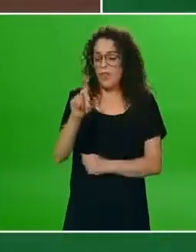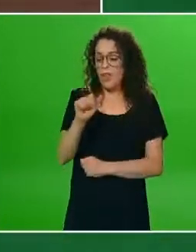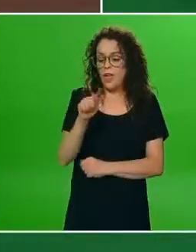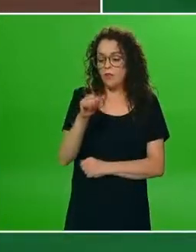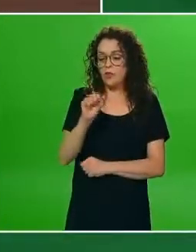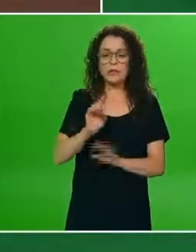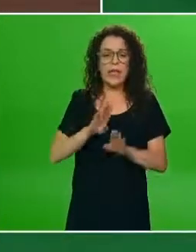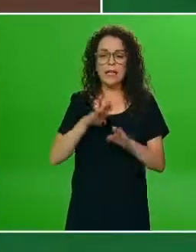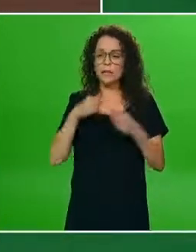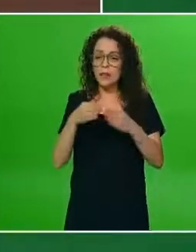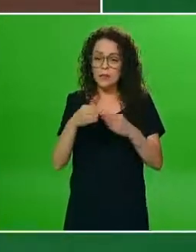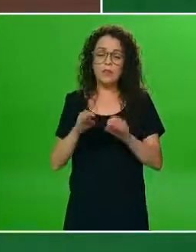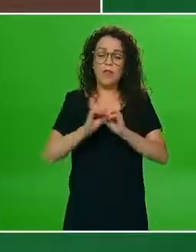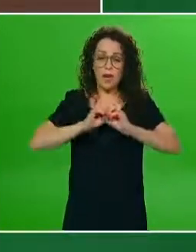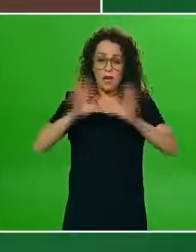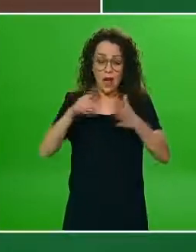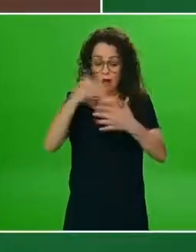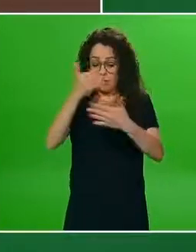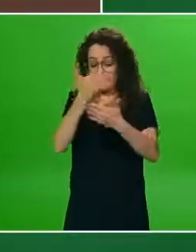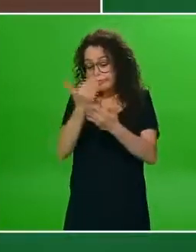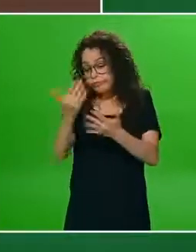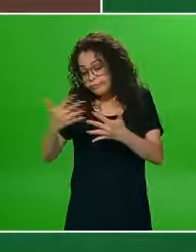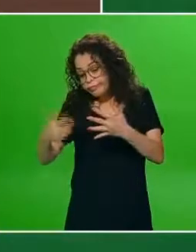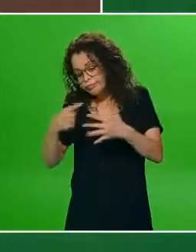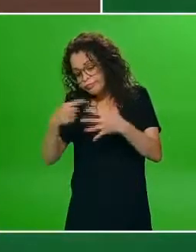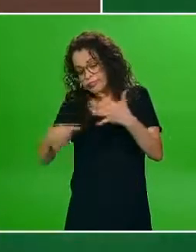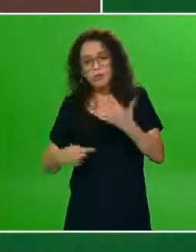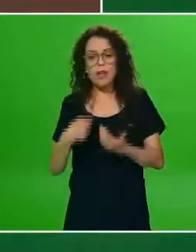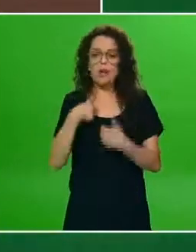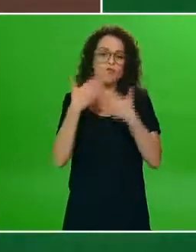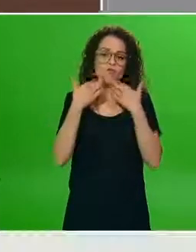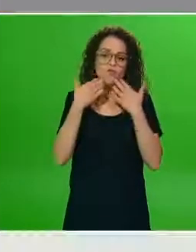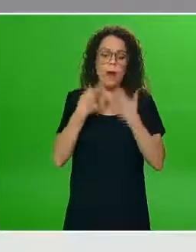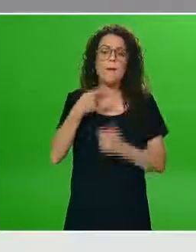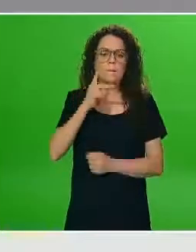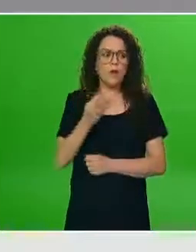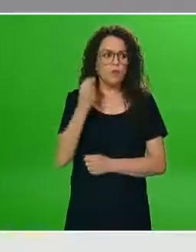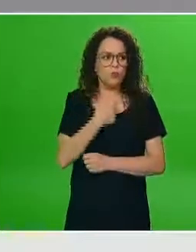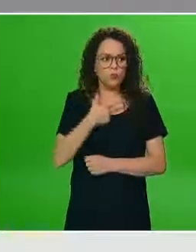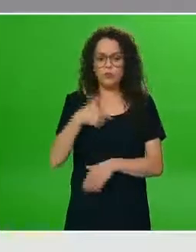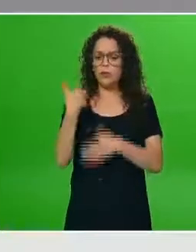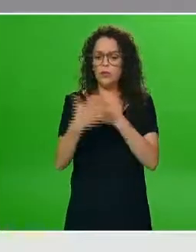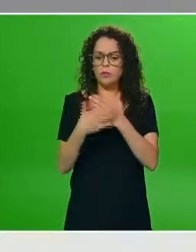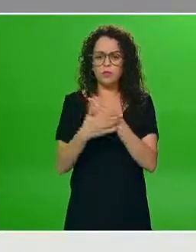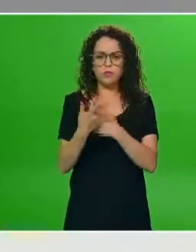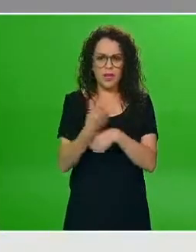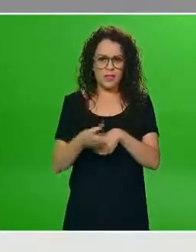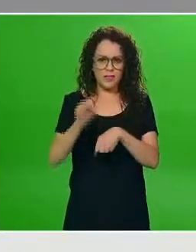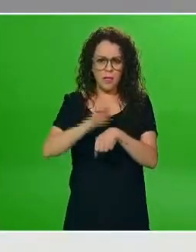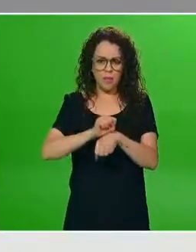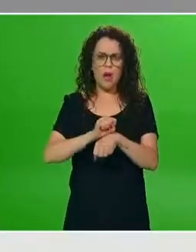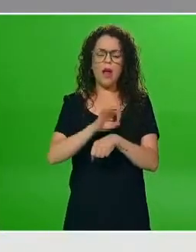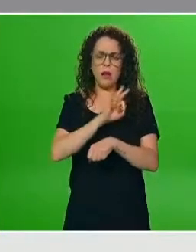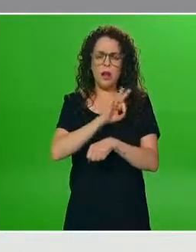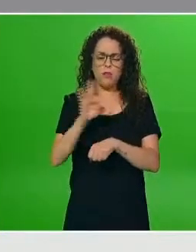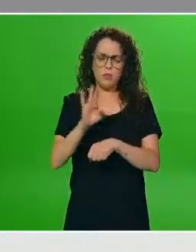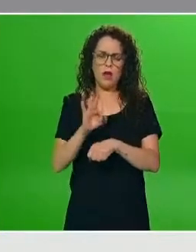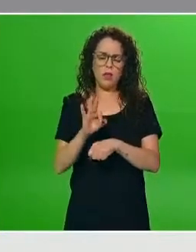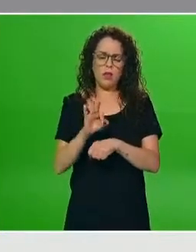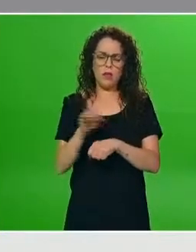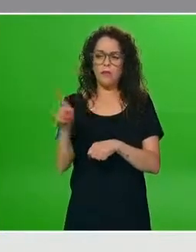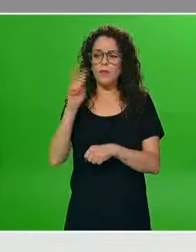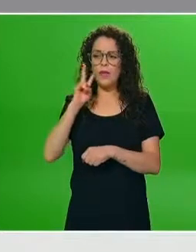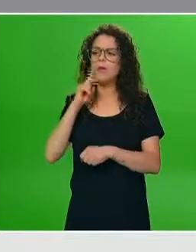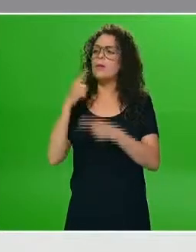específicos, pero con mucho gusto podemos preparar una presentación en la semana que se dedique específicamente a los